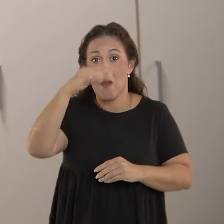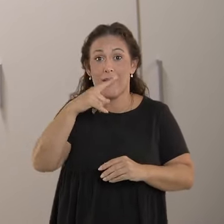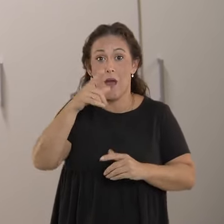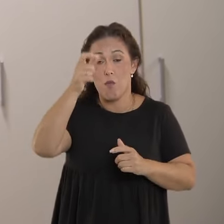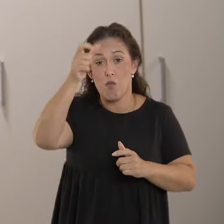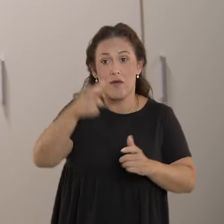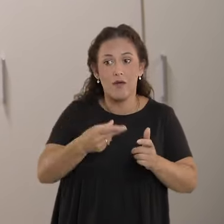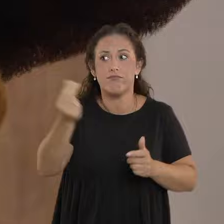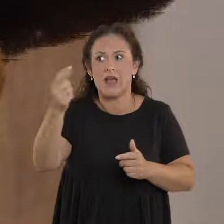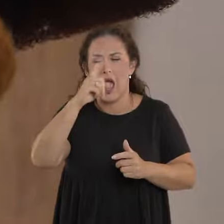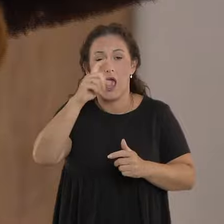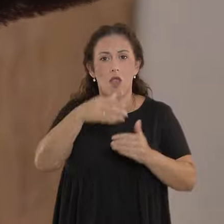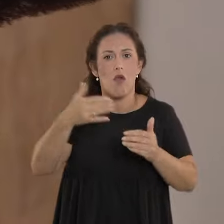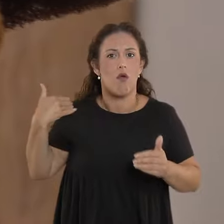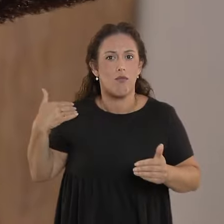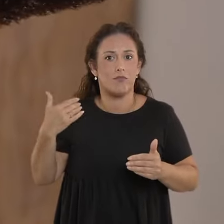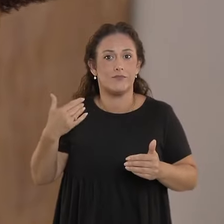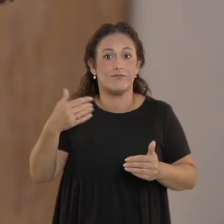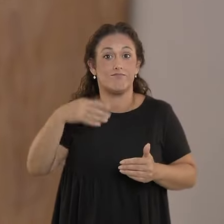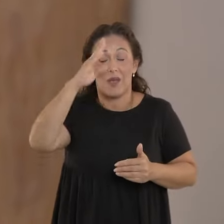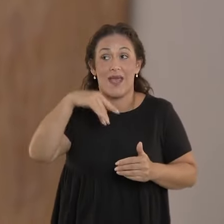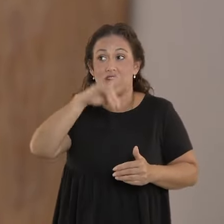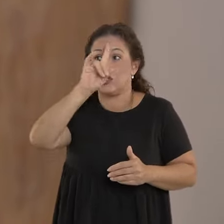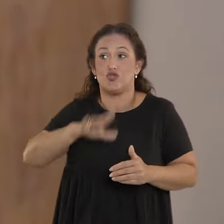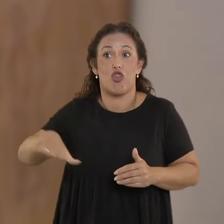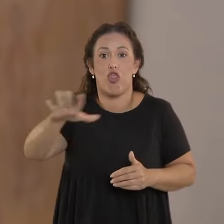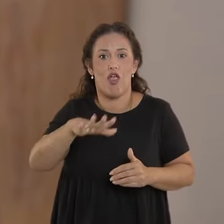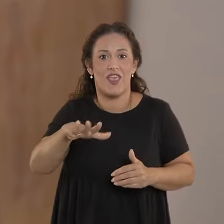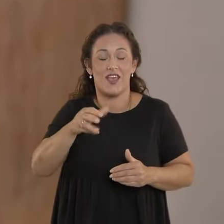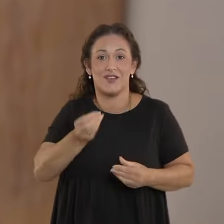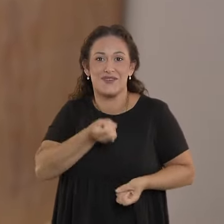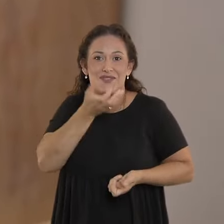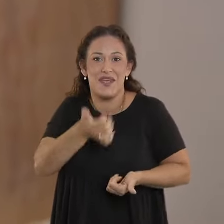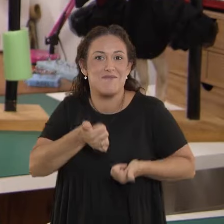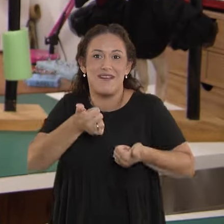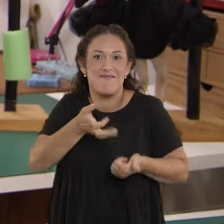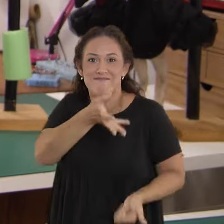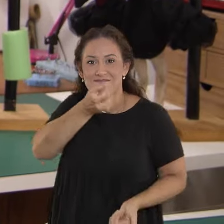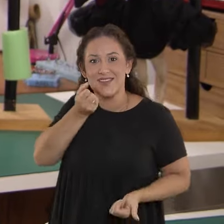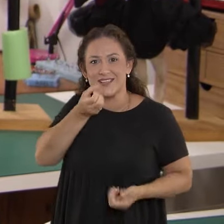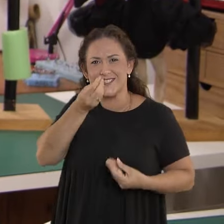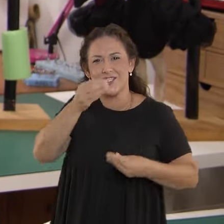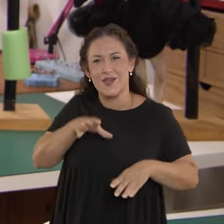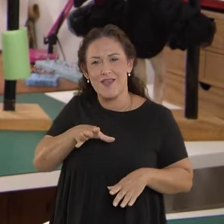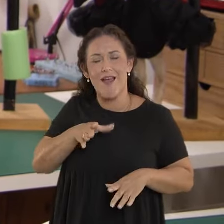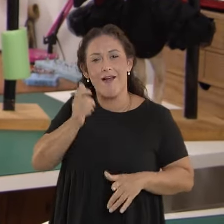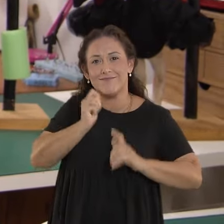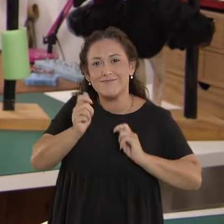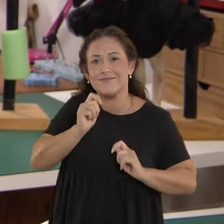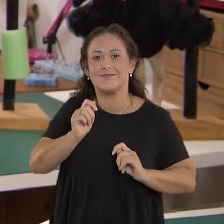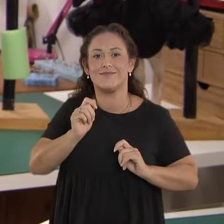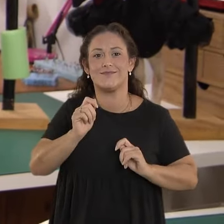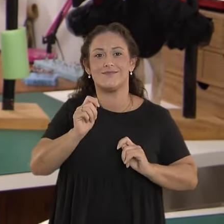muchos años y no sabe nada de él. Ya no puedo contar más. Es una historia súper tierna, muy divertida, pero que tiene un